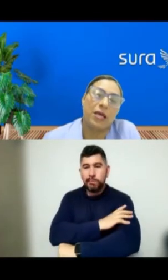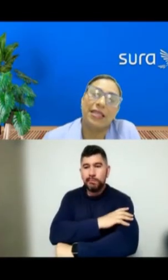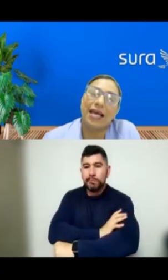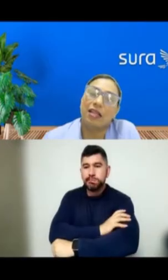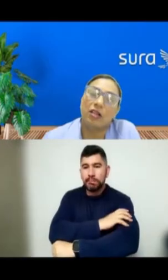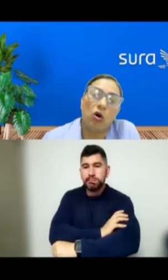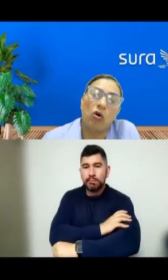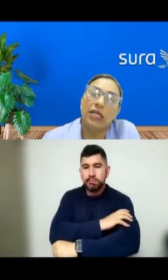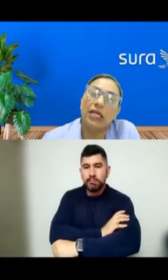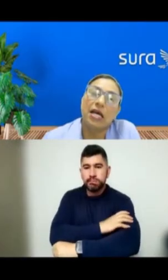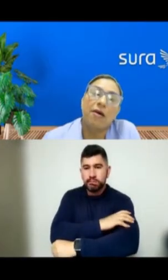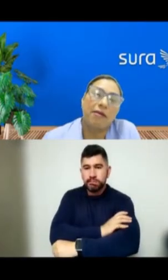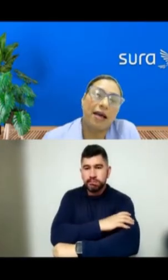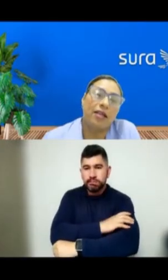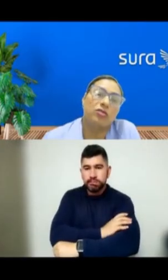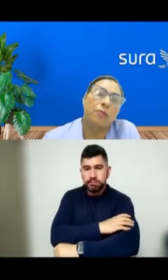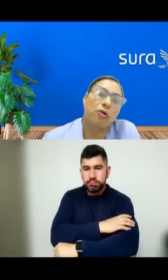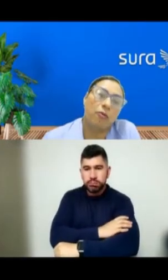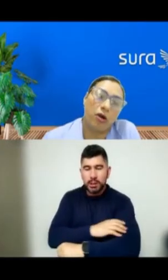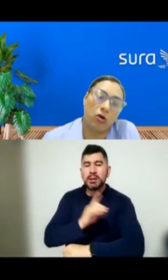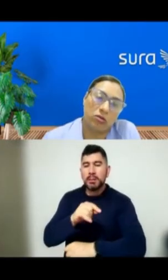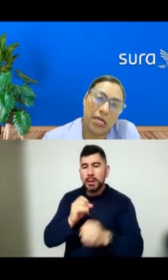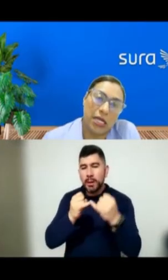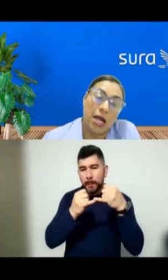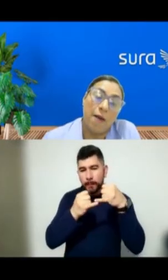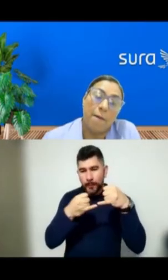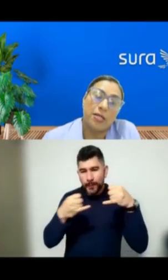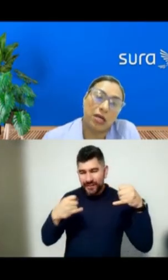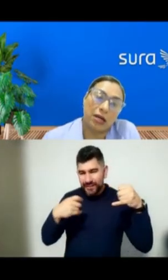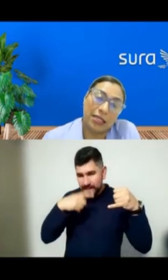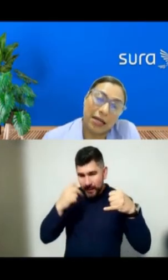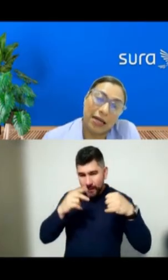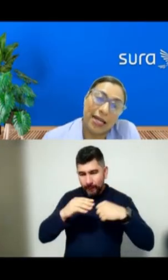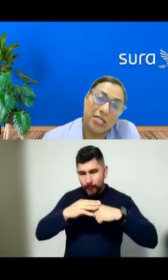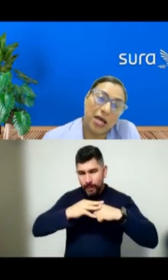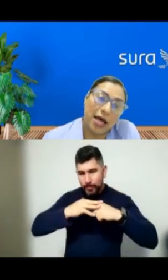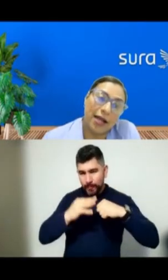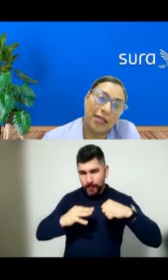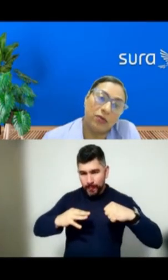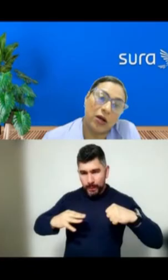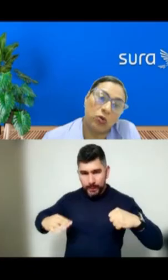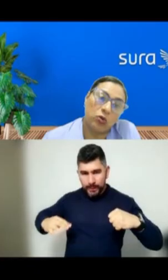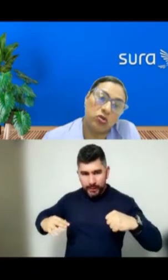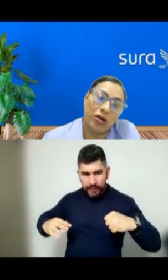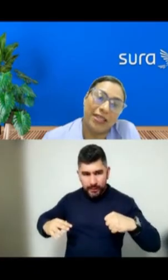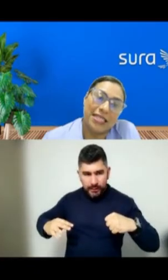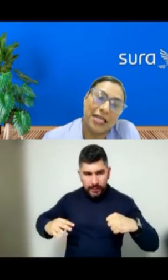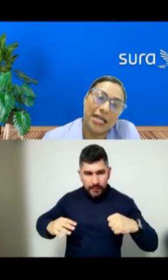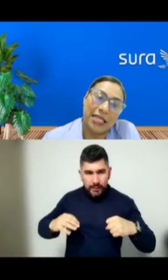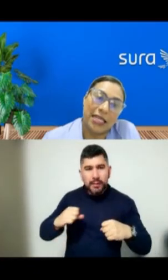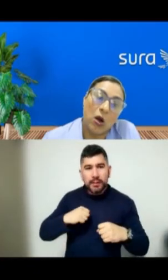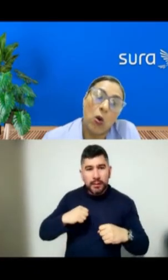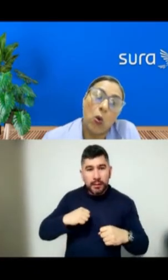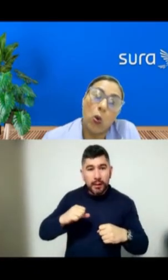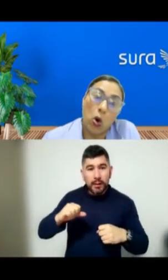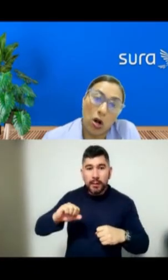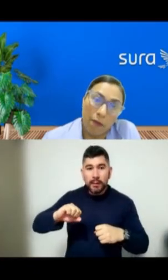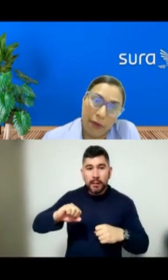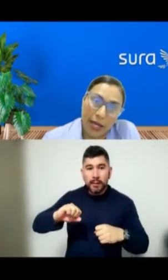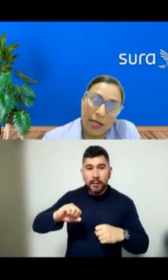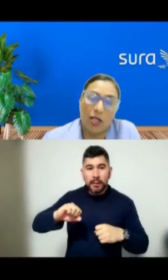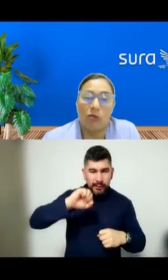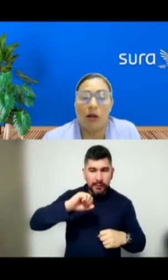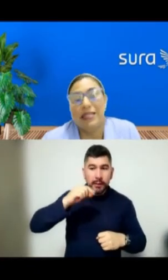músculos y posteriormente hay tendones, ¿verdad? Entonces podemos conseguir personas que están lesionadas, que tienen una contusión, es decir, que tienen